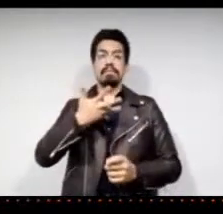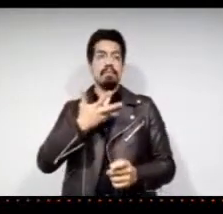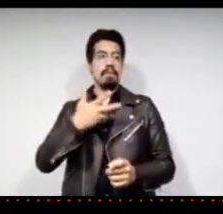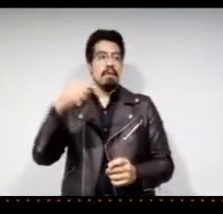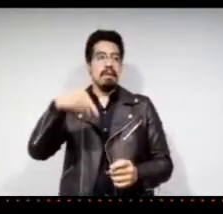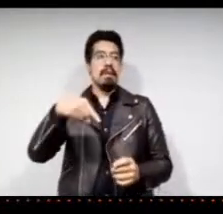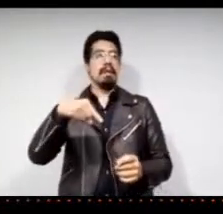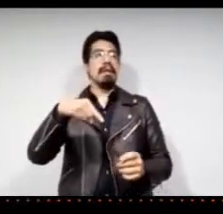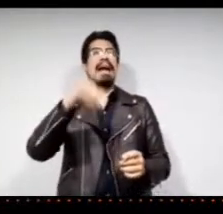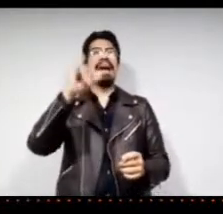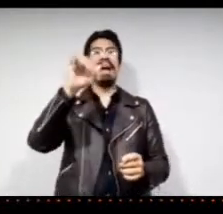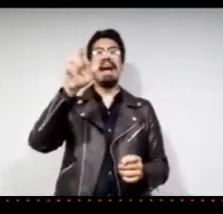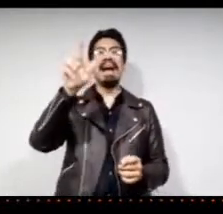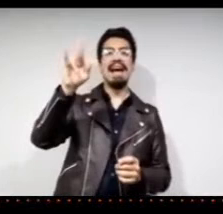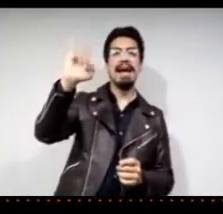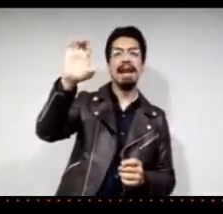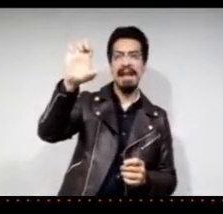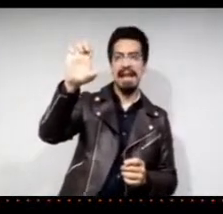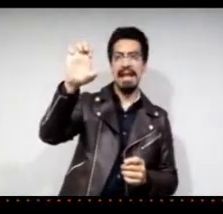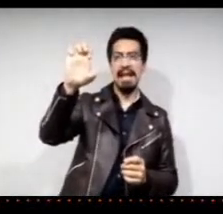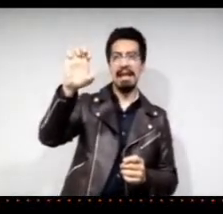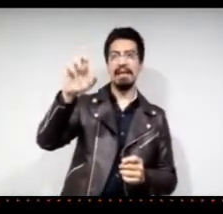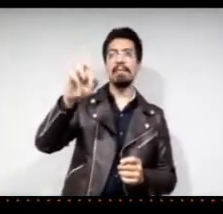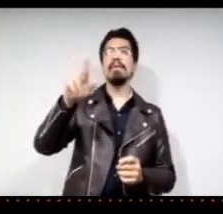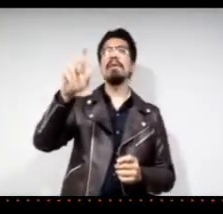de la RIE,